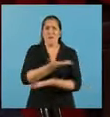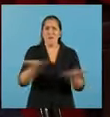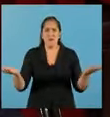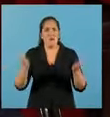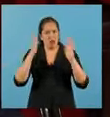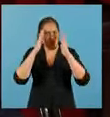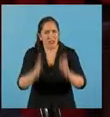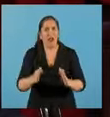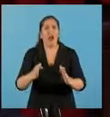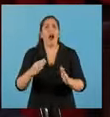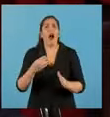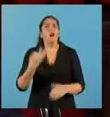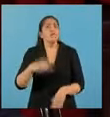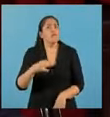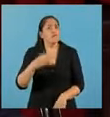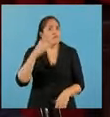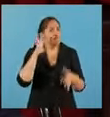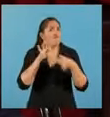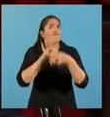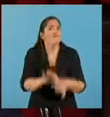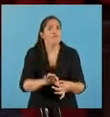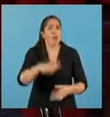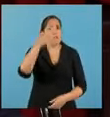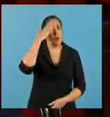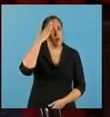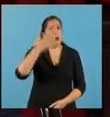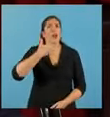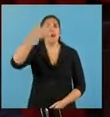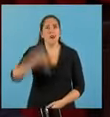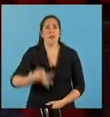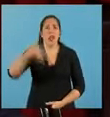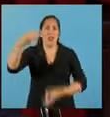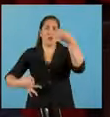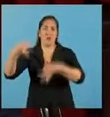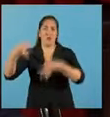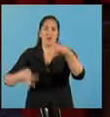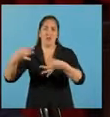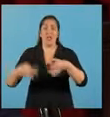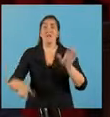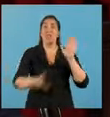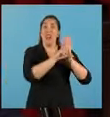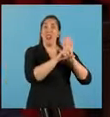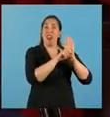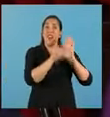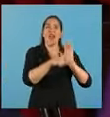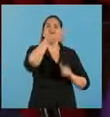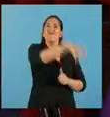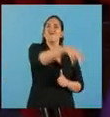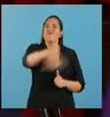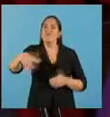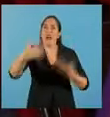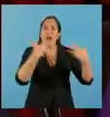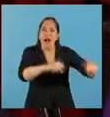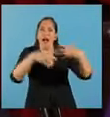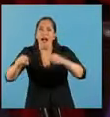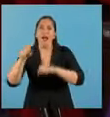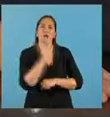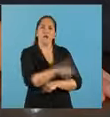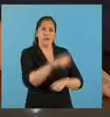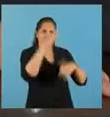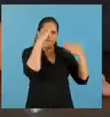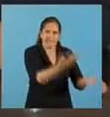el proceso de memoria, verdad y justicia. En el contexto de la Ley Nacional de Sitios de Memoria, queriendo preservar el